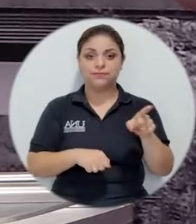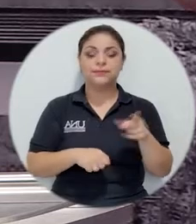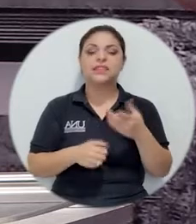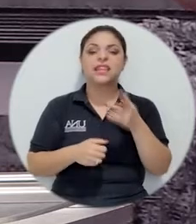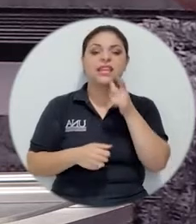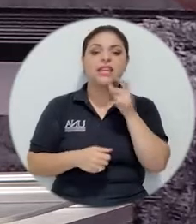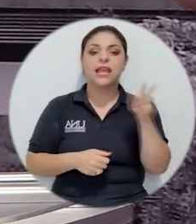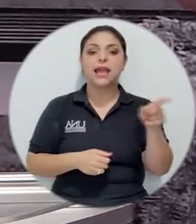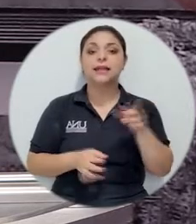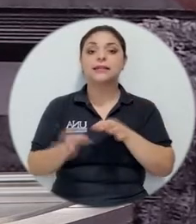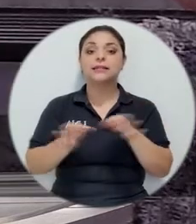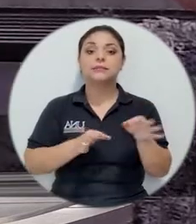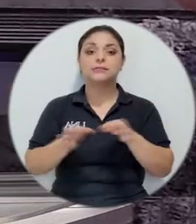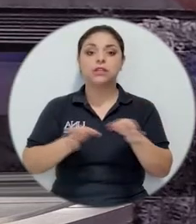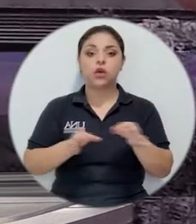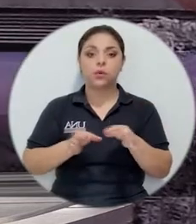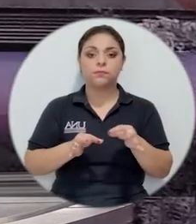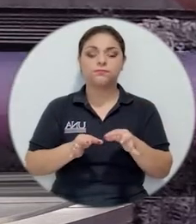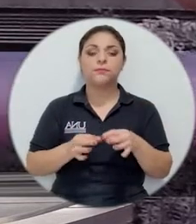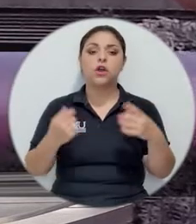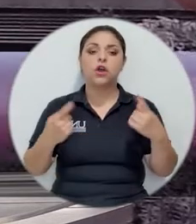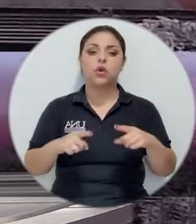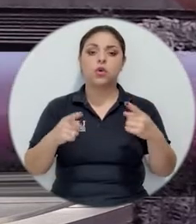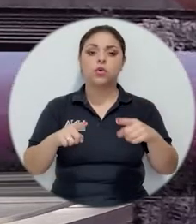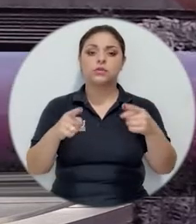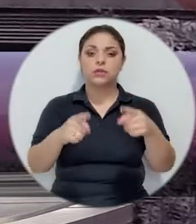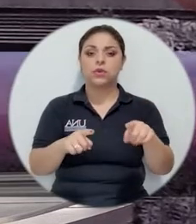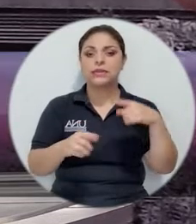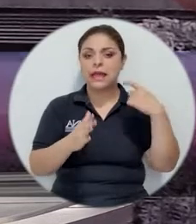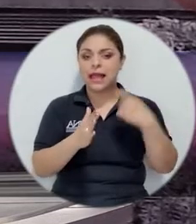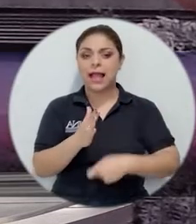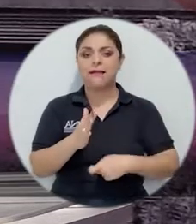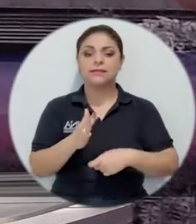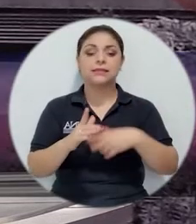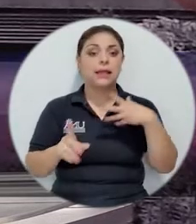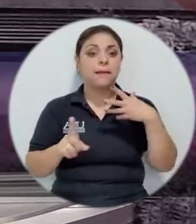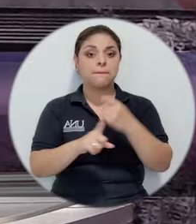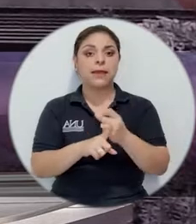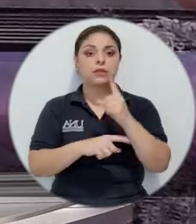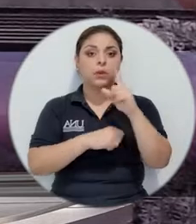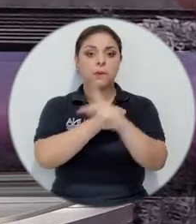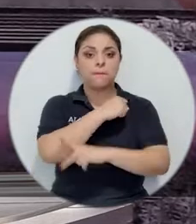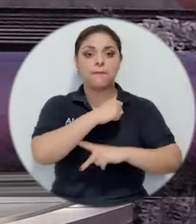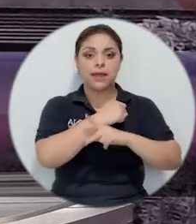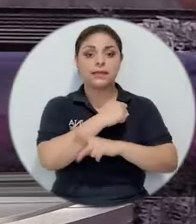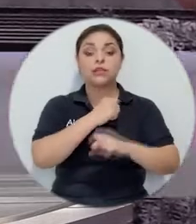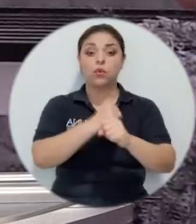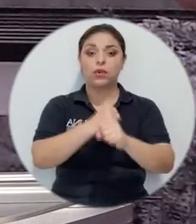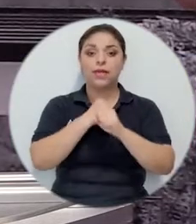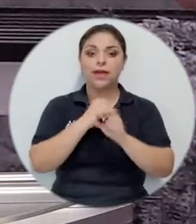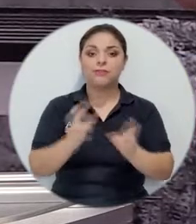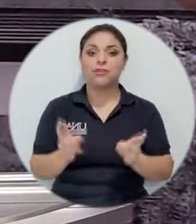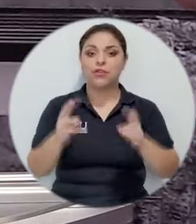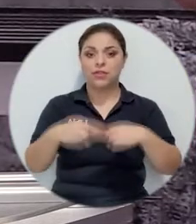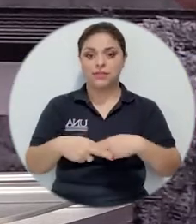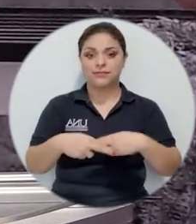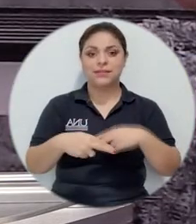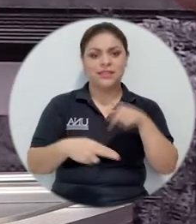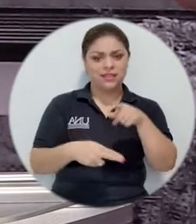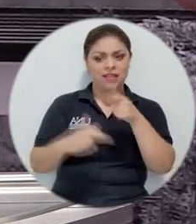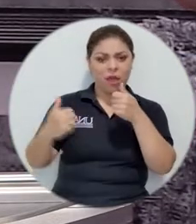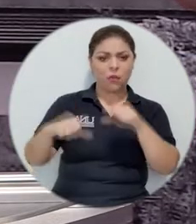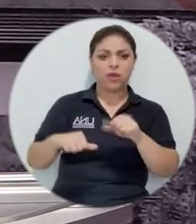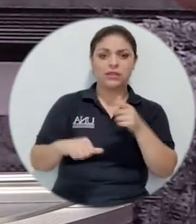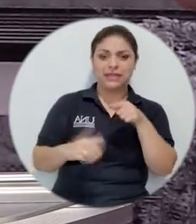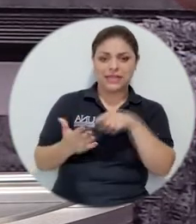quien explicó las consecuencias graves que pueden impactar a un país en su seguridad regional y coincide en que